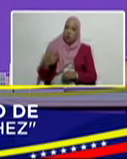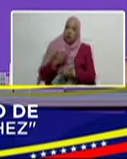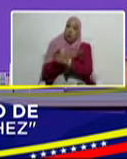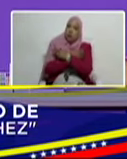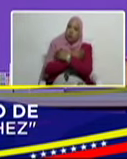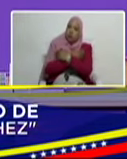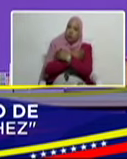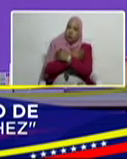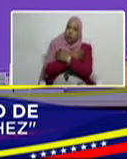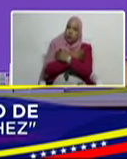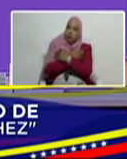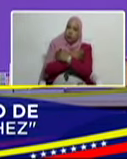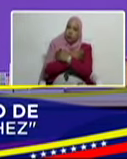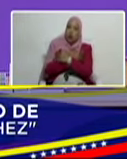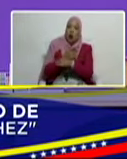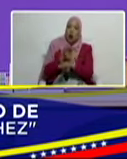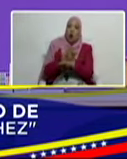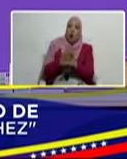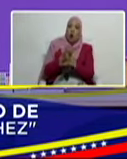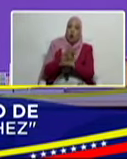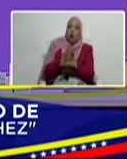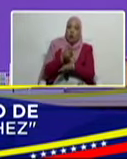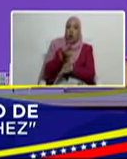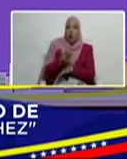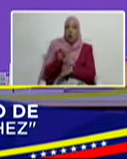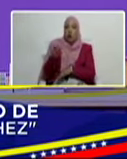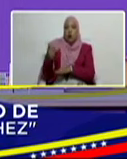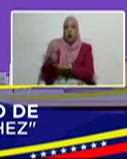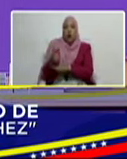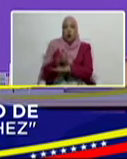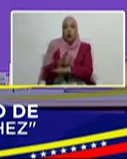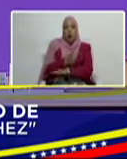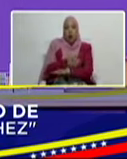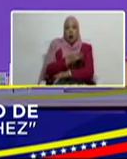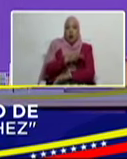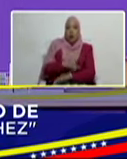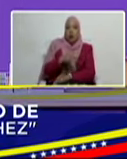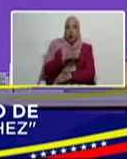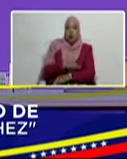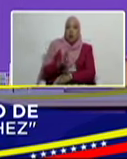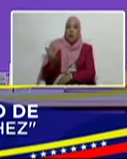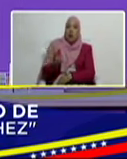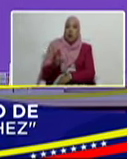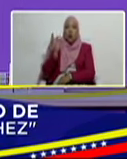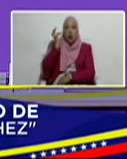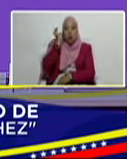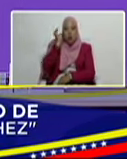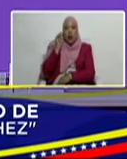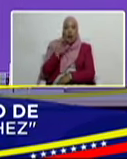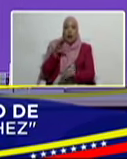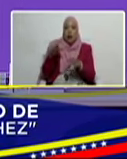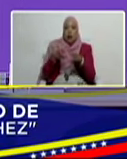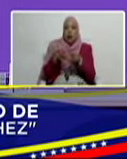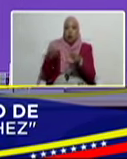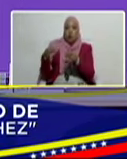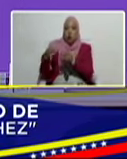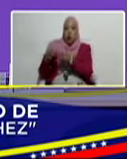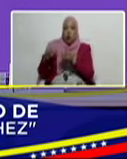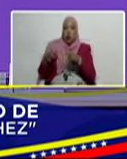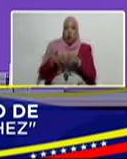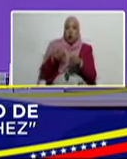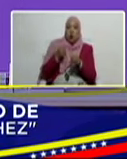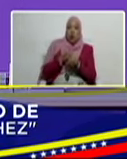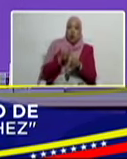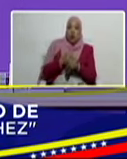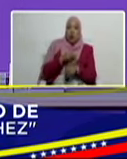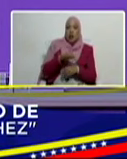al Estado Mayor de la gran misión Venezuela Mujer y a todos los equipos de la gran misión Venezuela Mujer a lo largo